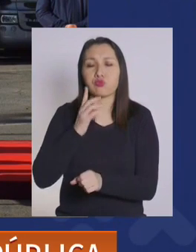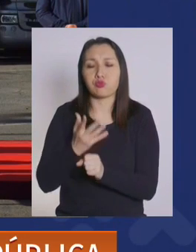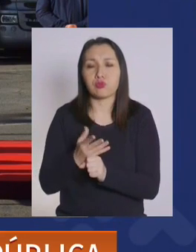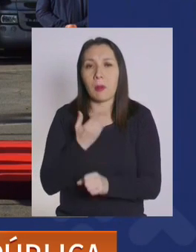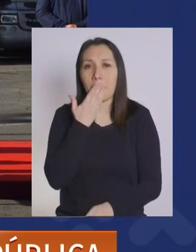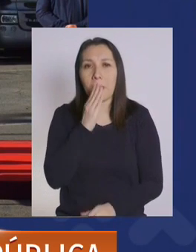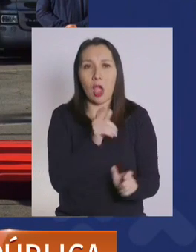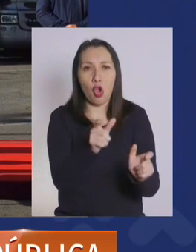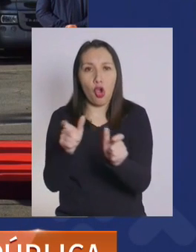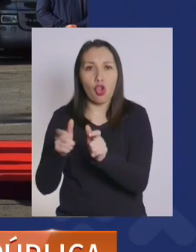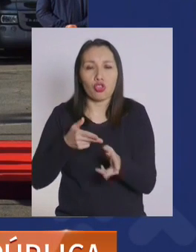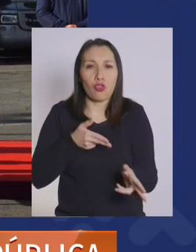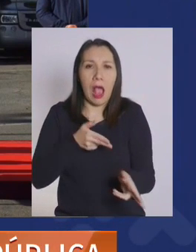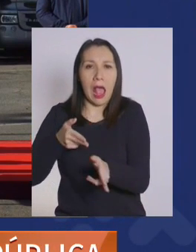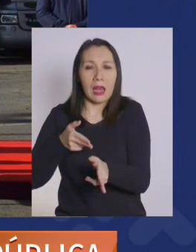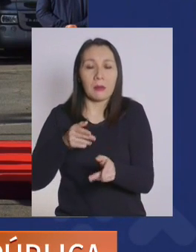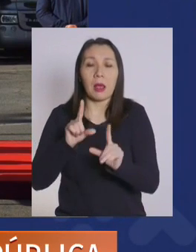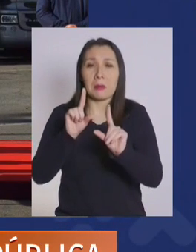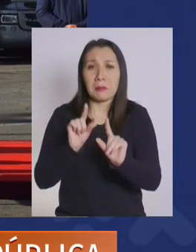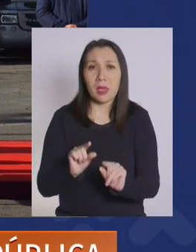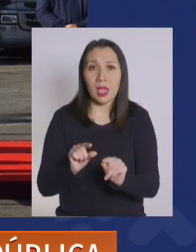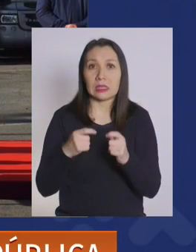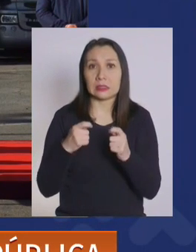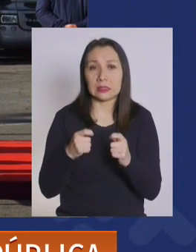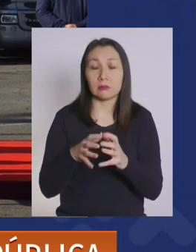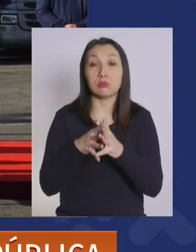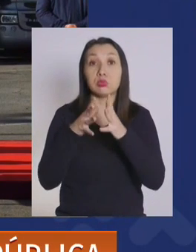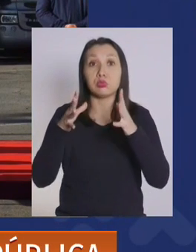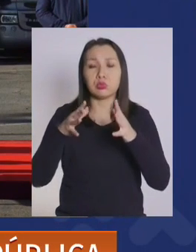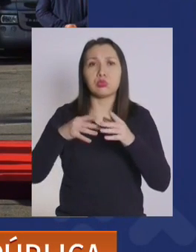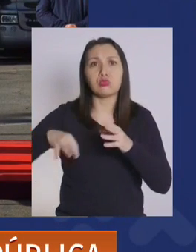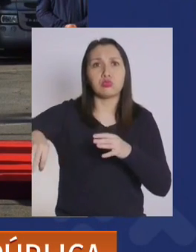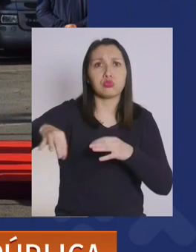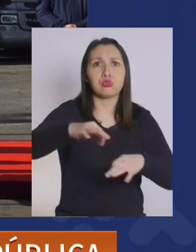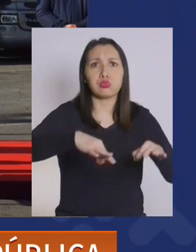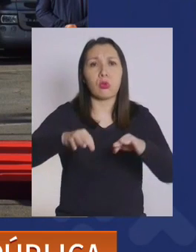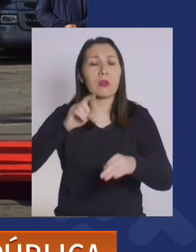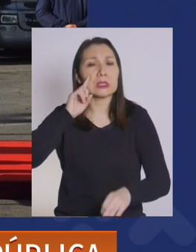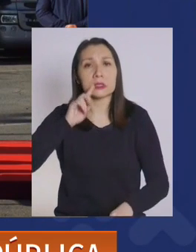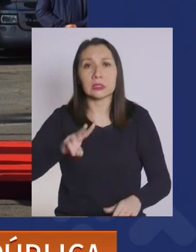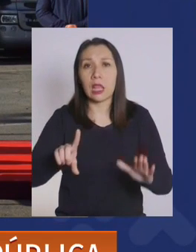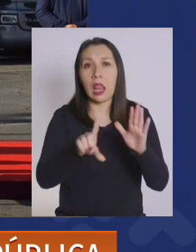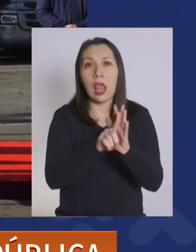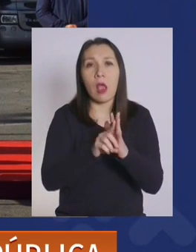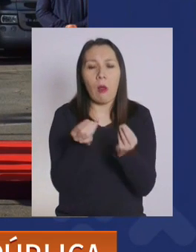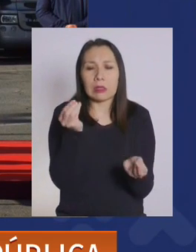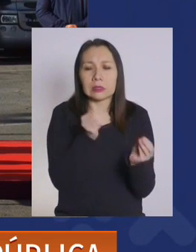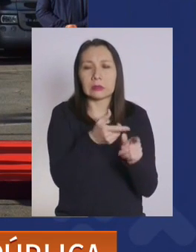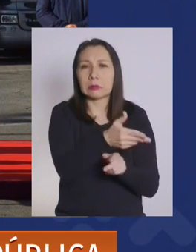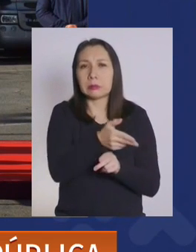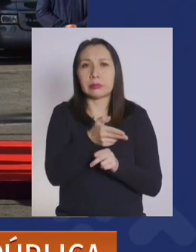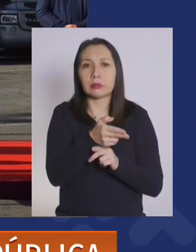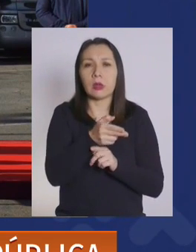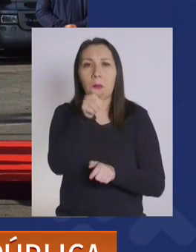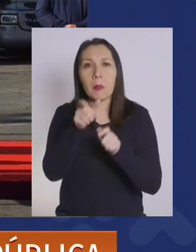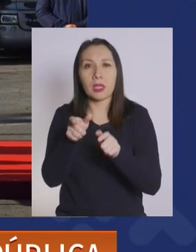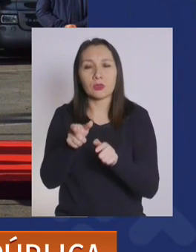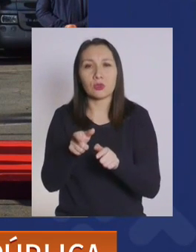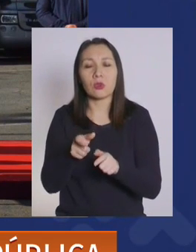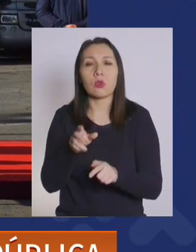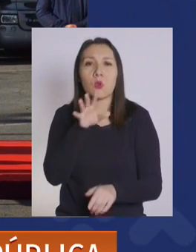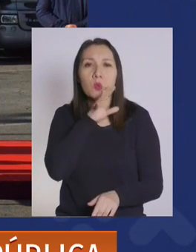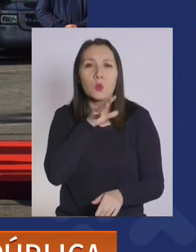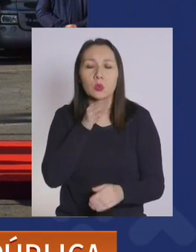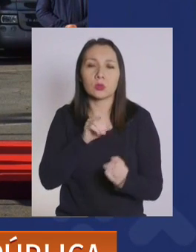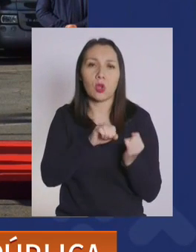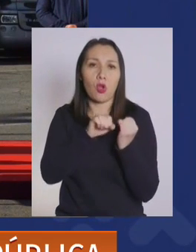mejor control de armas y evitar que haya tantas armas ilegales o hechizas en manos de personas que las